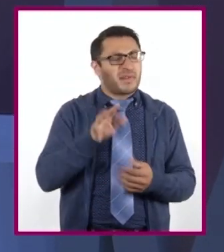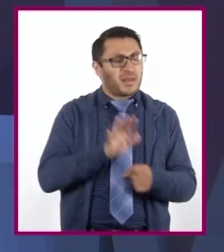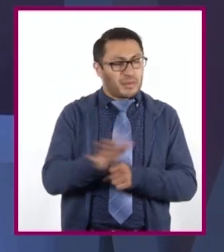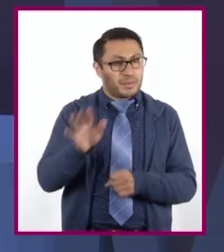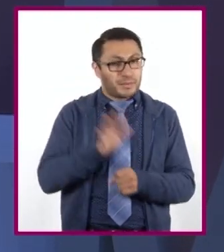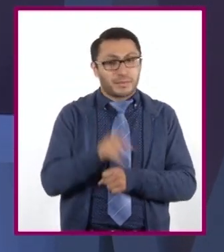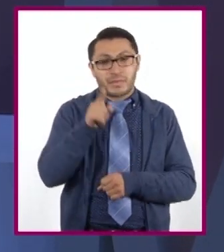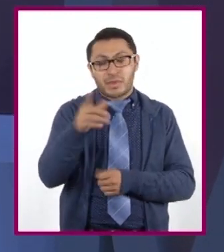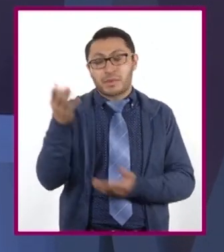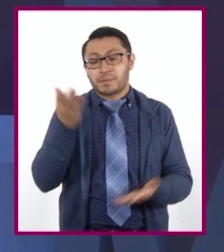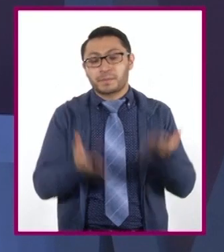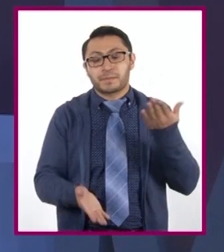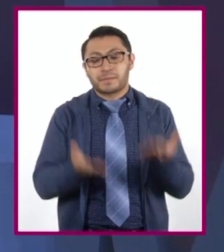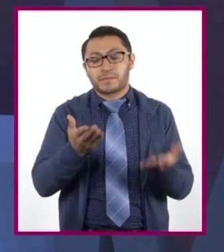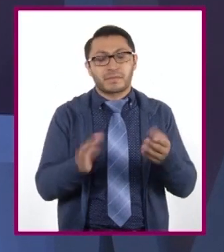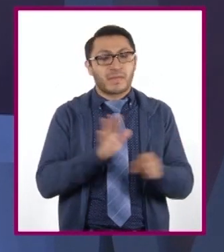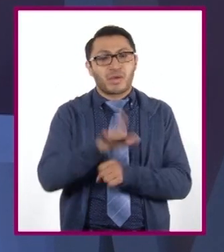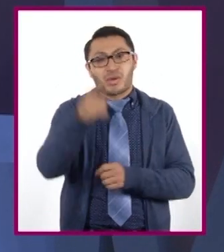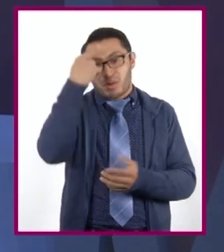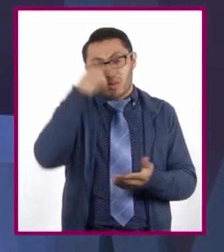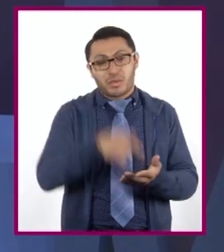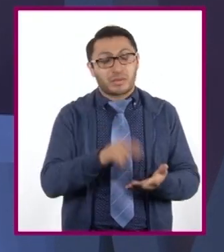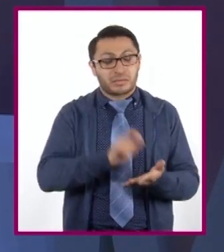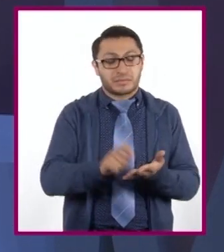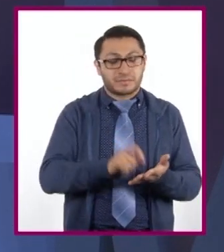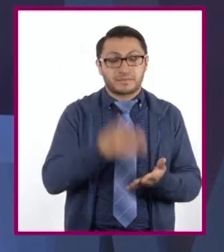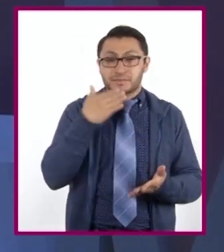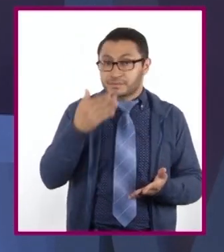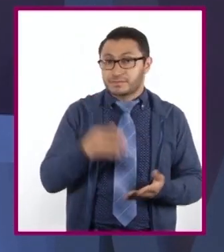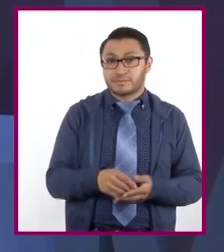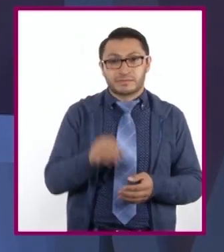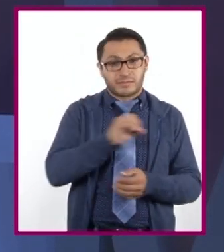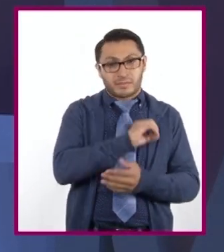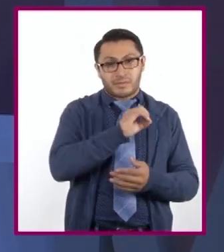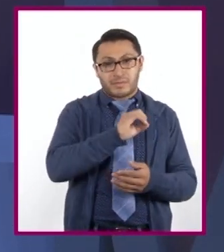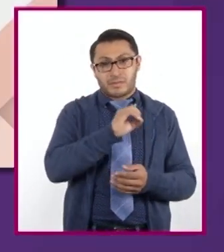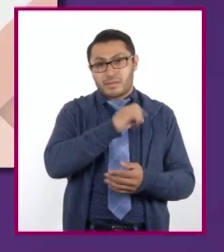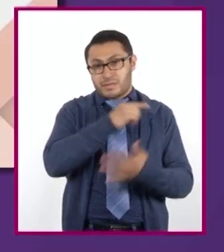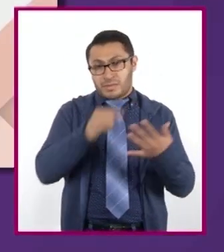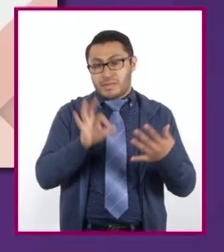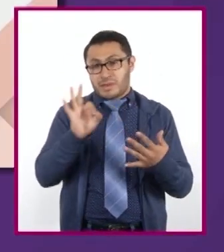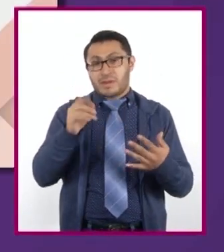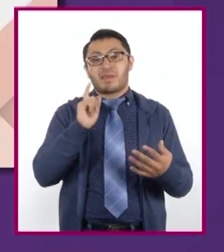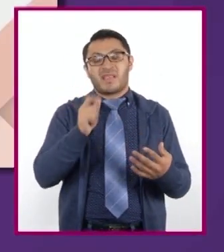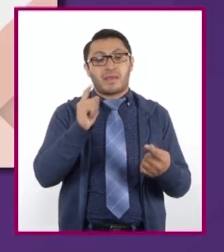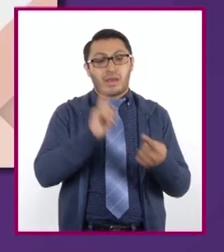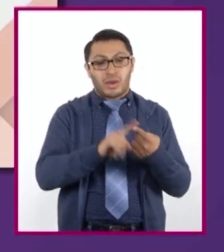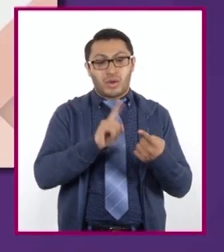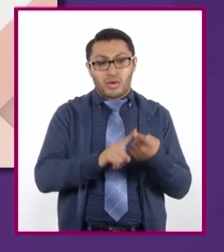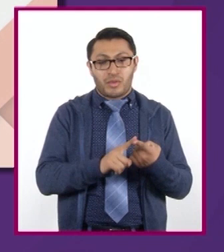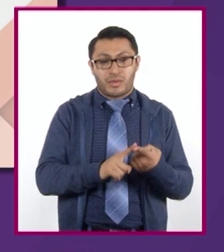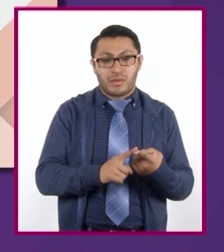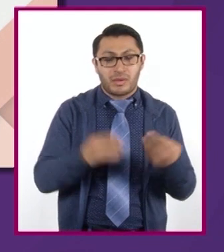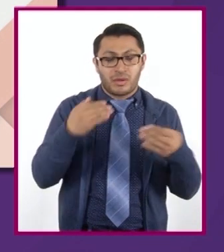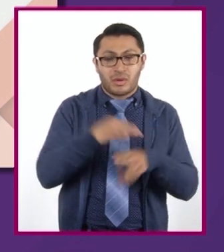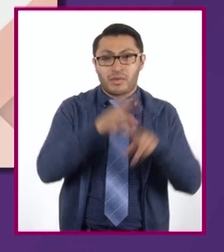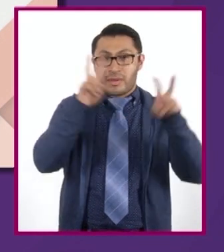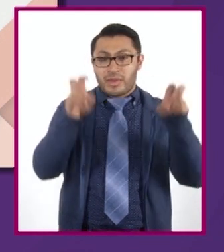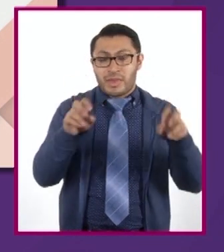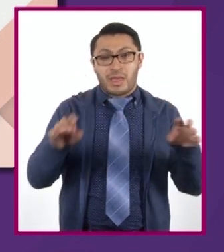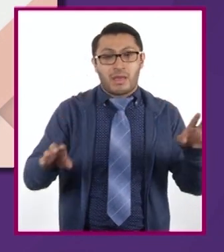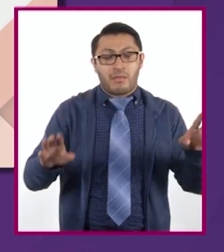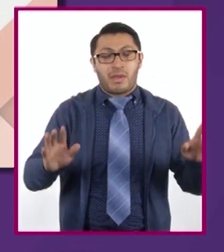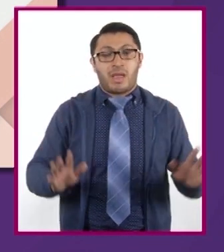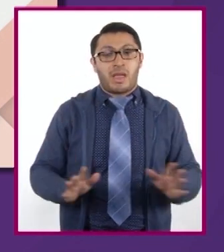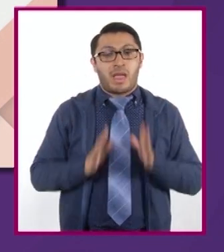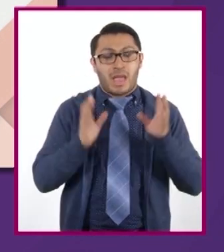y compara con lo que anotaste. Las opciones correctas son: 1. Aborda un tema polémico